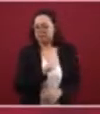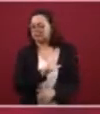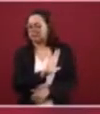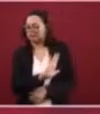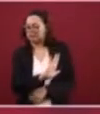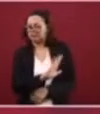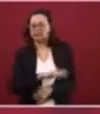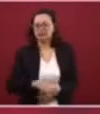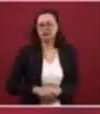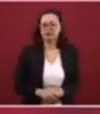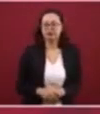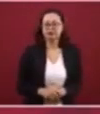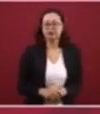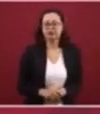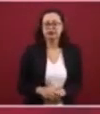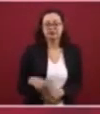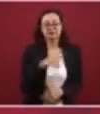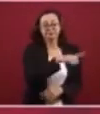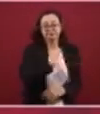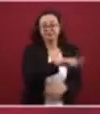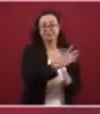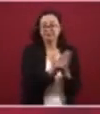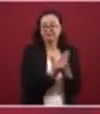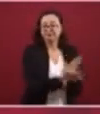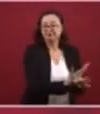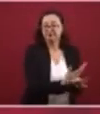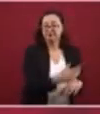están diciendo que no quiero